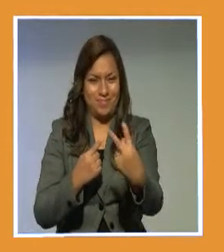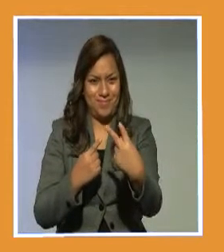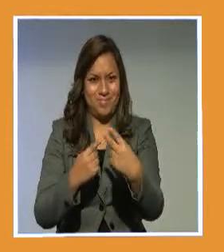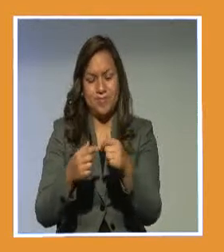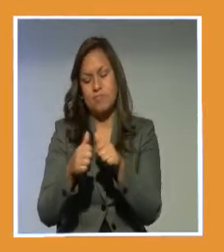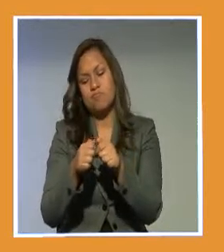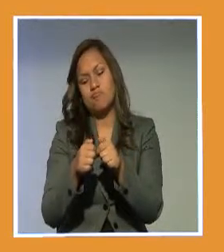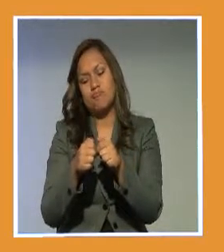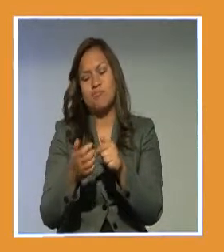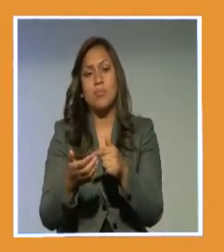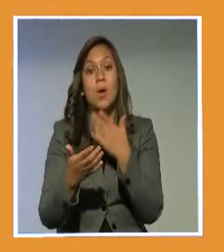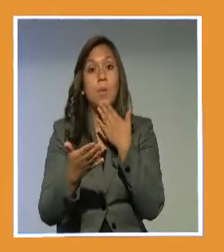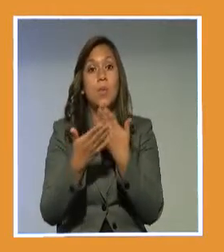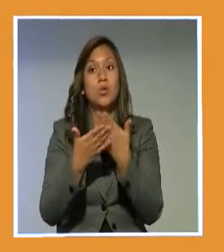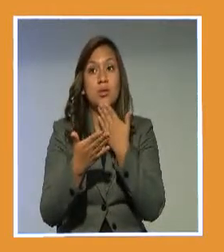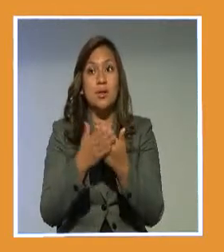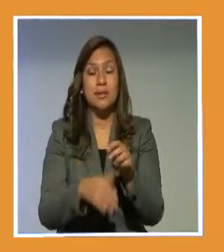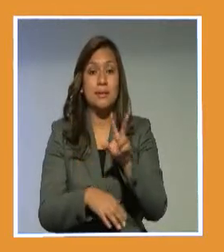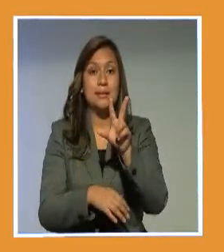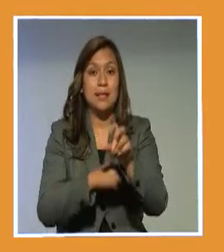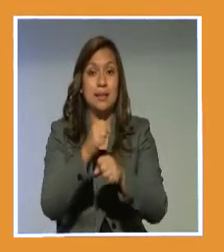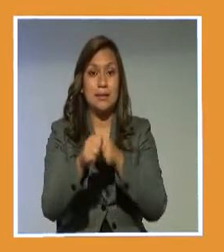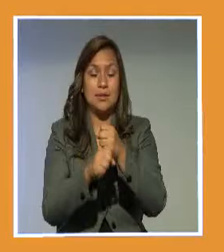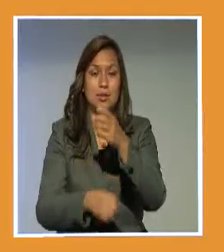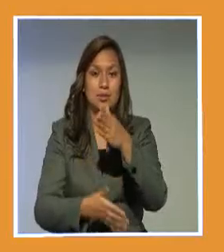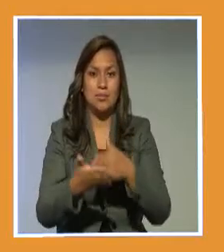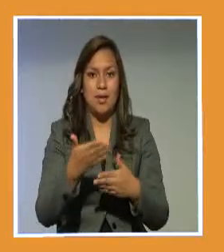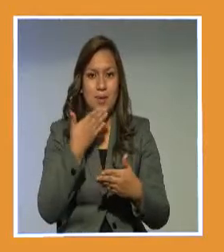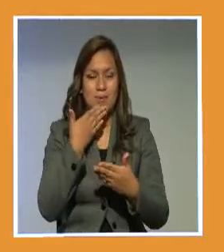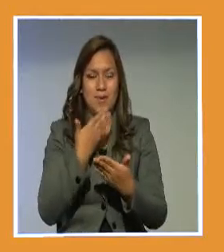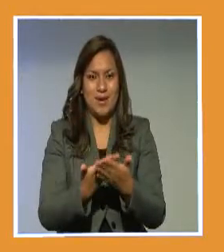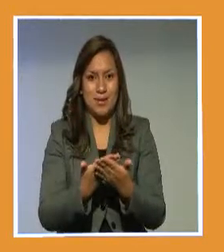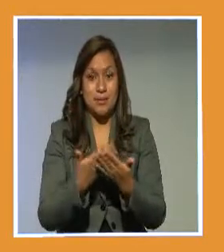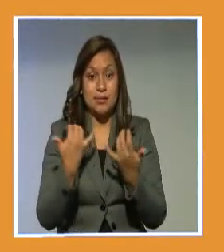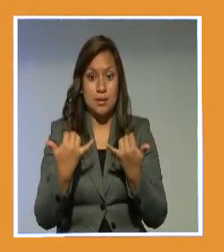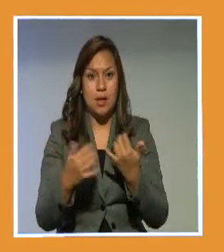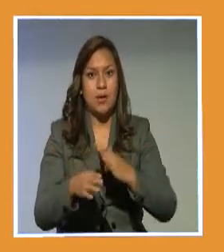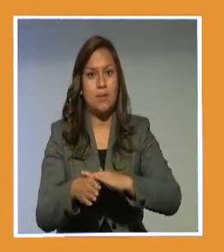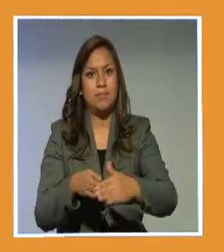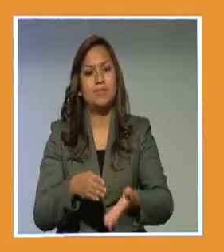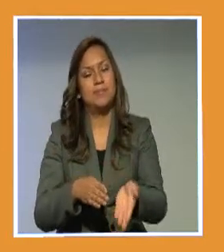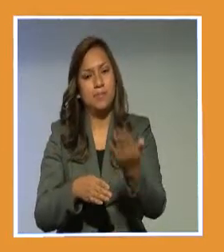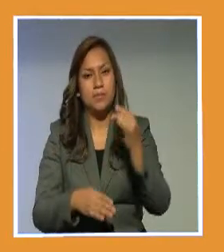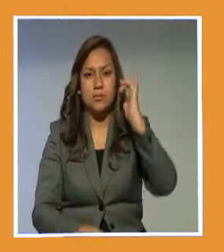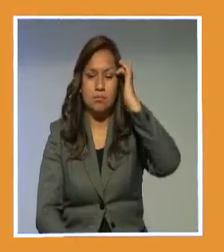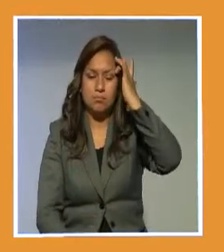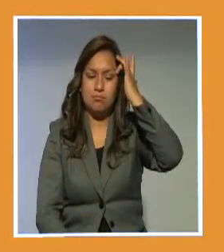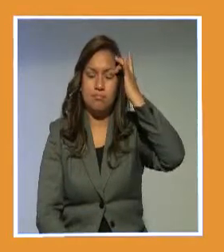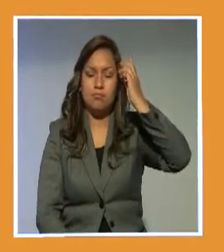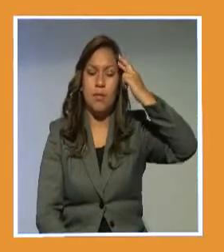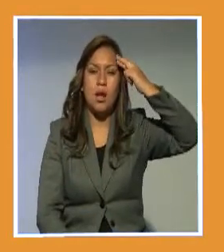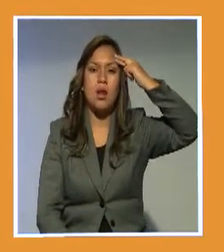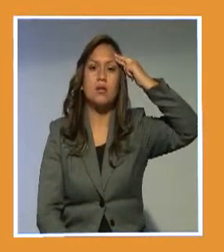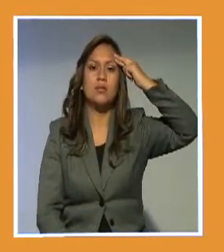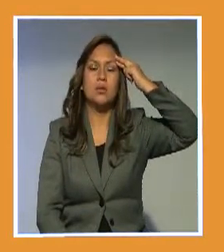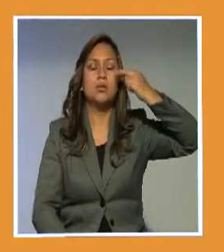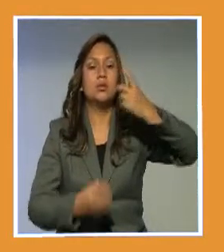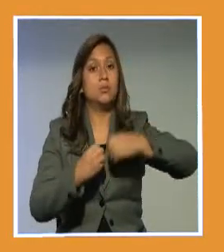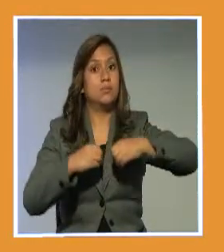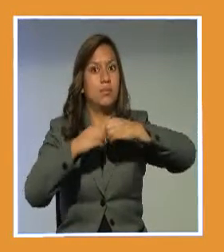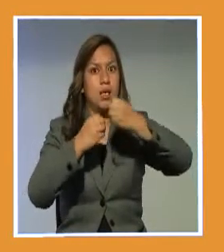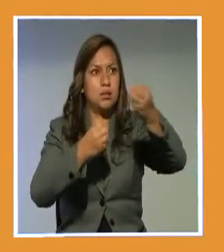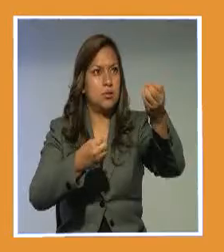habernos acompañado durante estos 3 años y medio, y ahora les invitamos pues a seguir meditando, a seguir pensando, a seguirnos